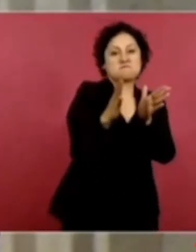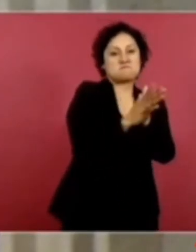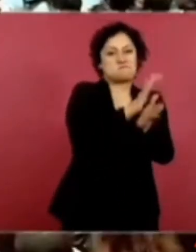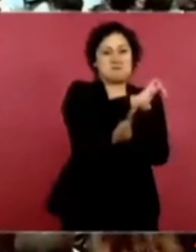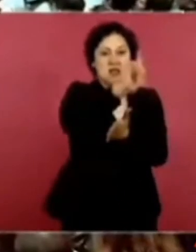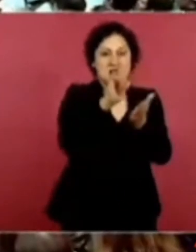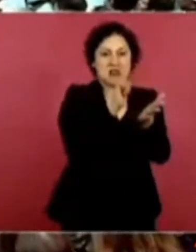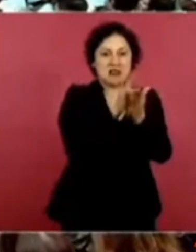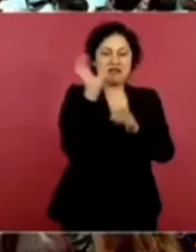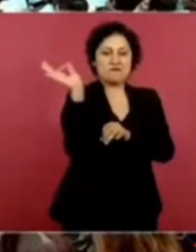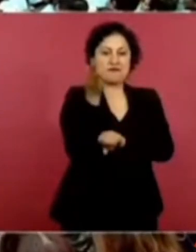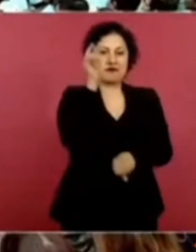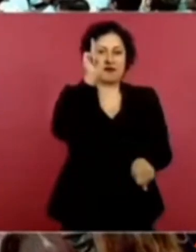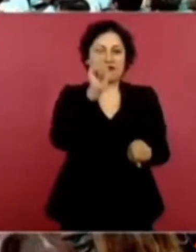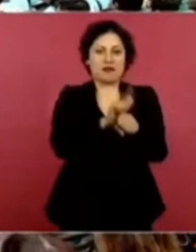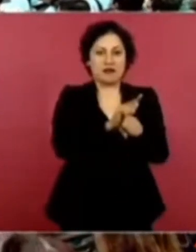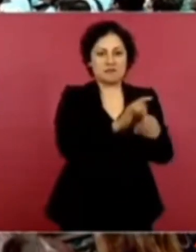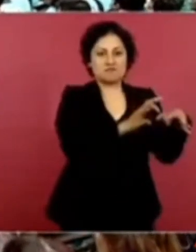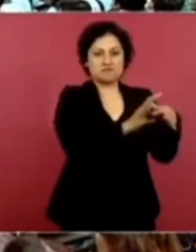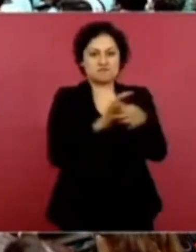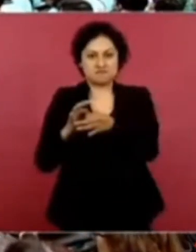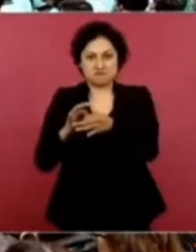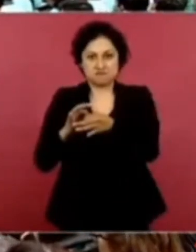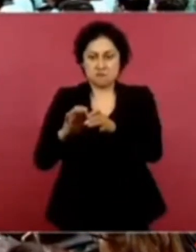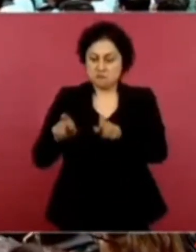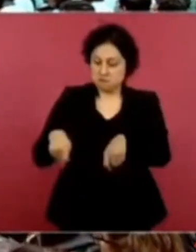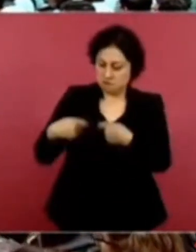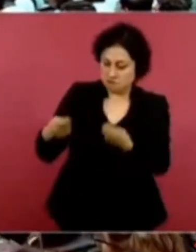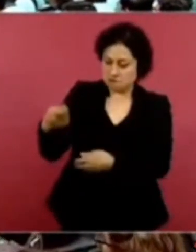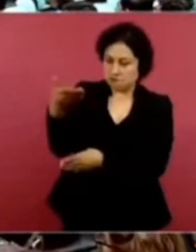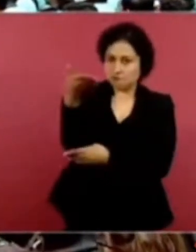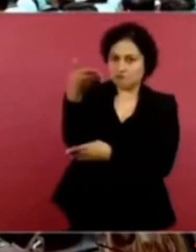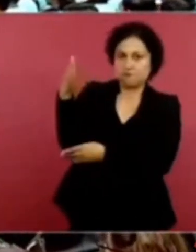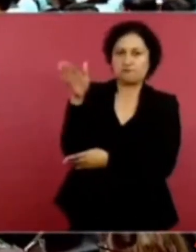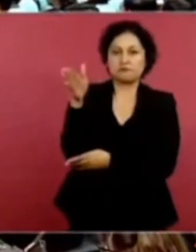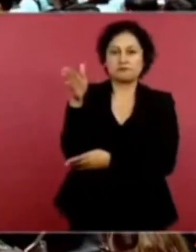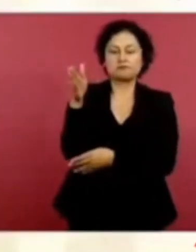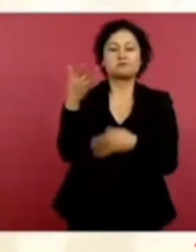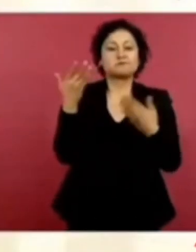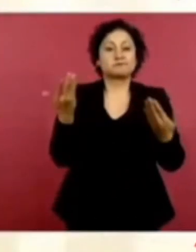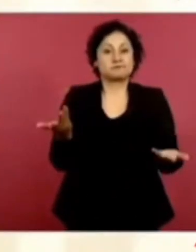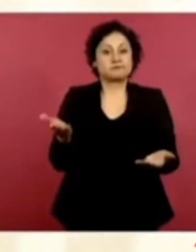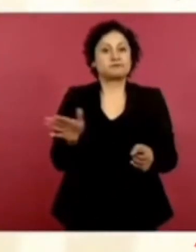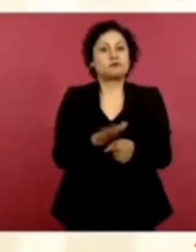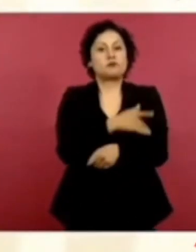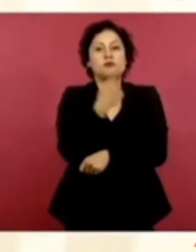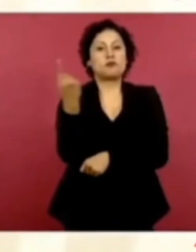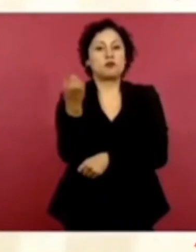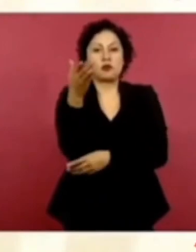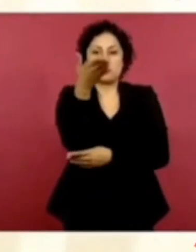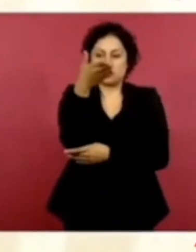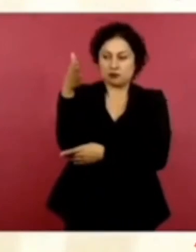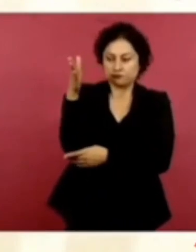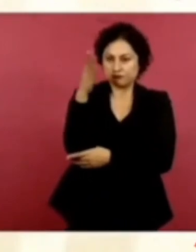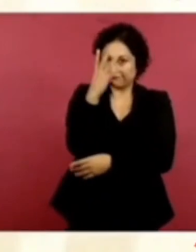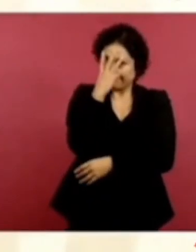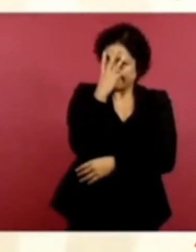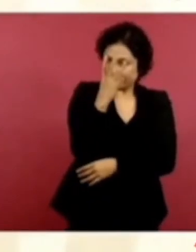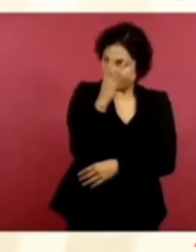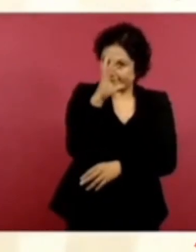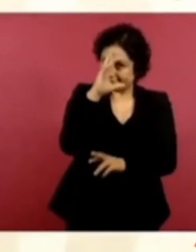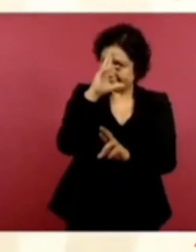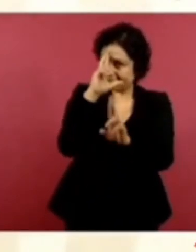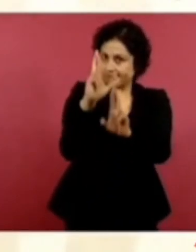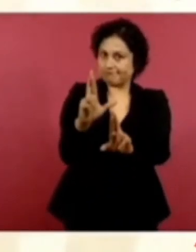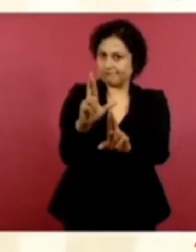el acto de entregar una bandera. El abanderamiento es una ocasión solemne en